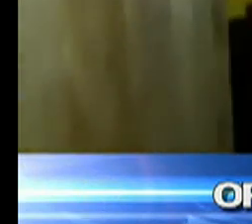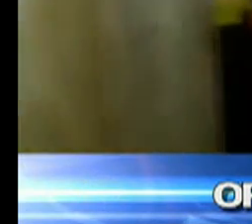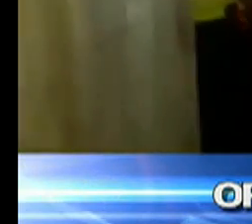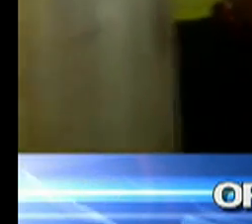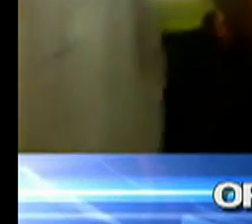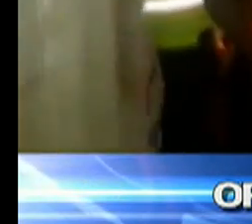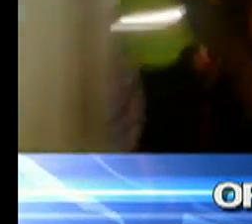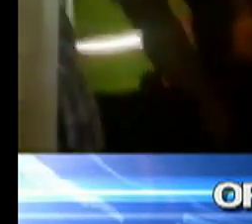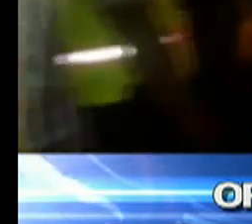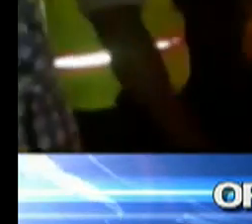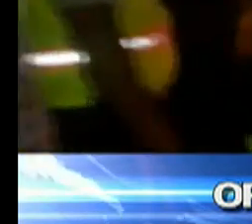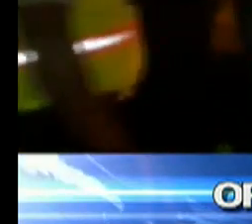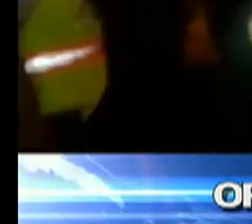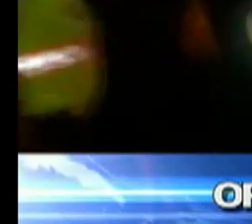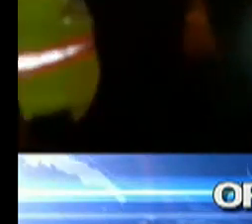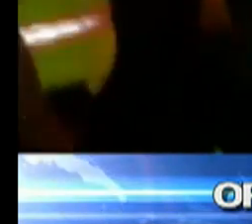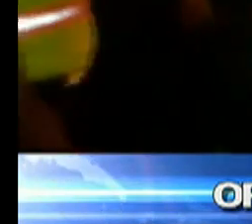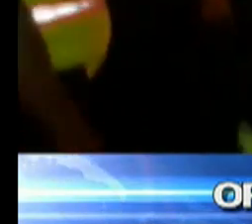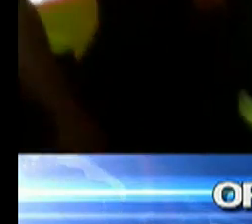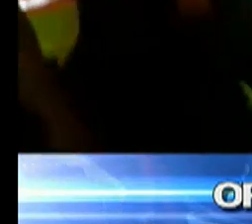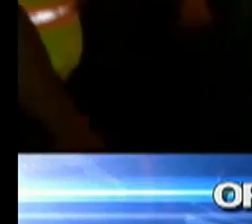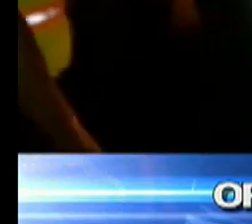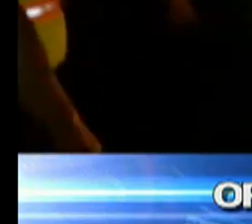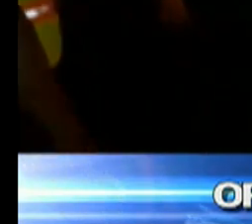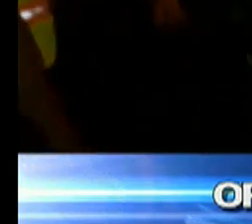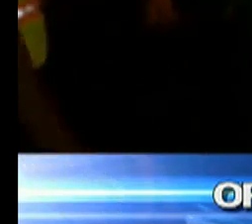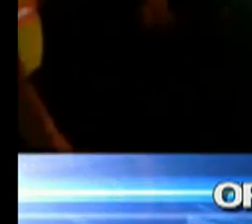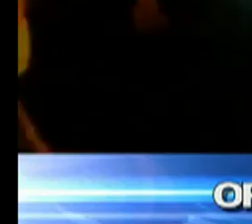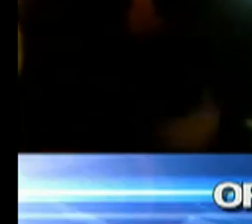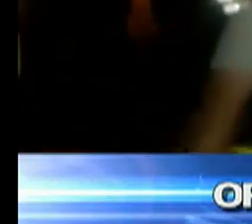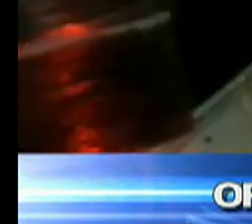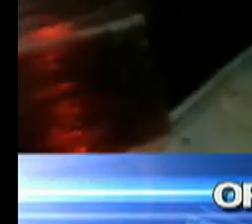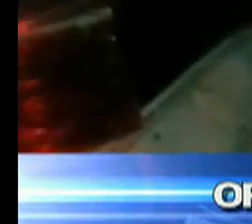ilegal desde Colombia.